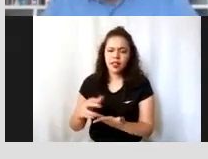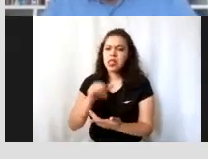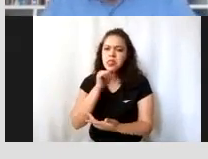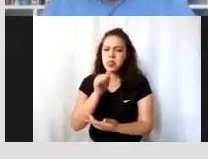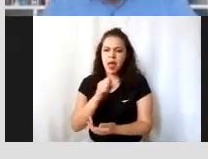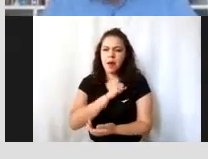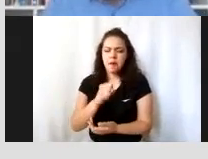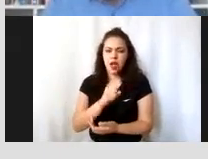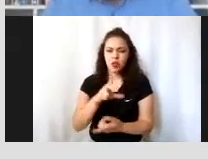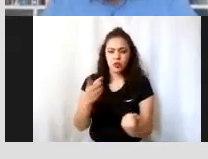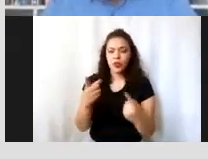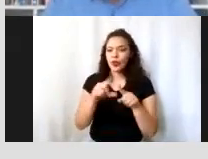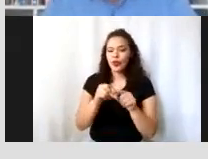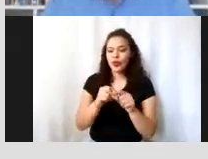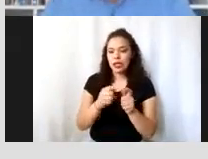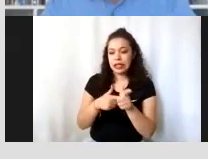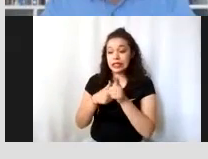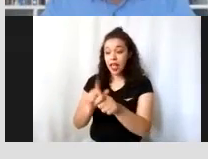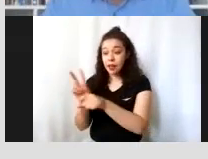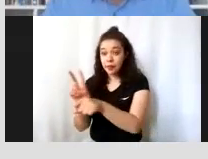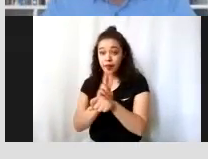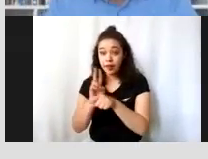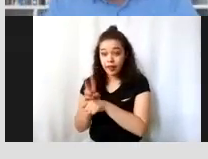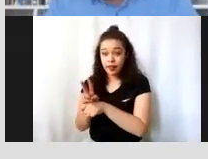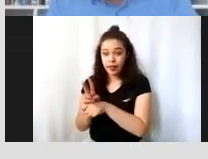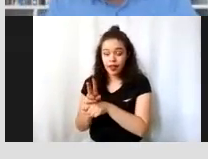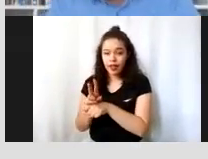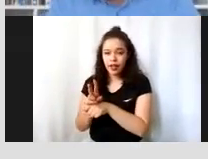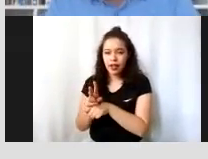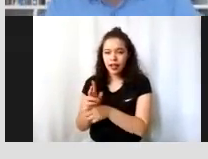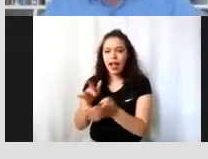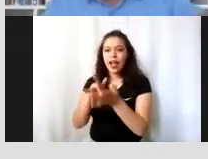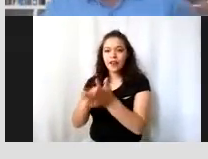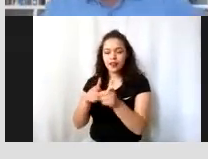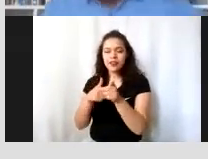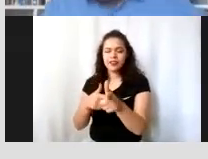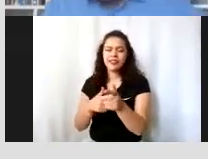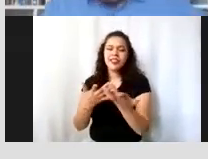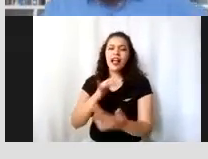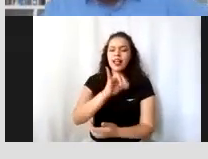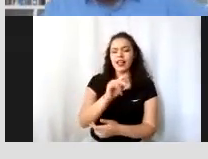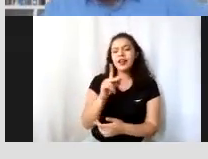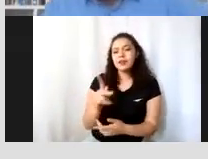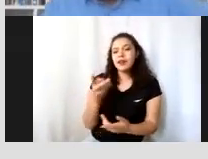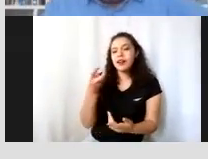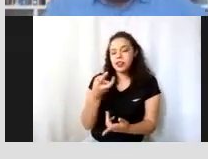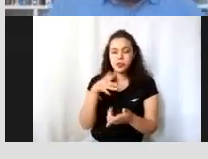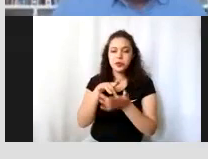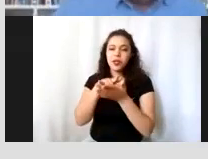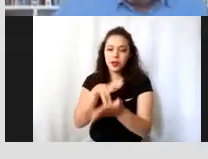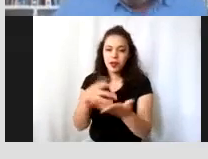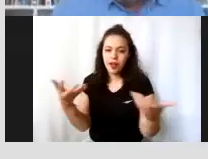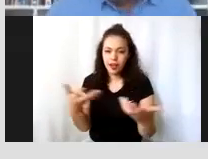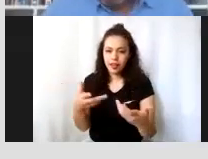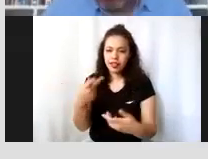el contrario. Este seguimiento permitiría seguir ayudando, que al final del día las IAPs lo que hacen es ayudar dentro de